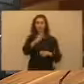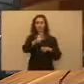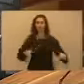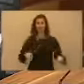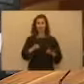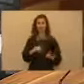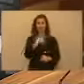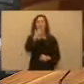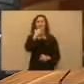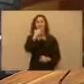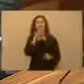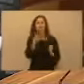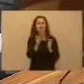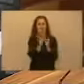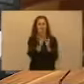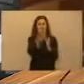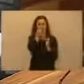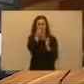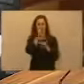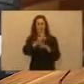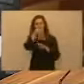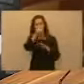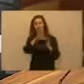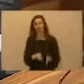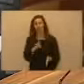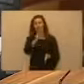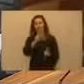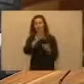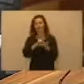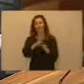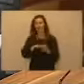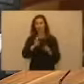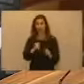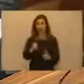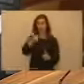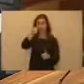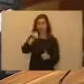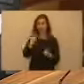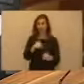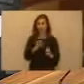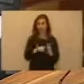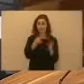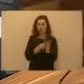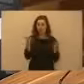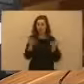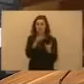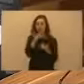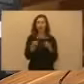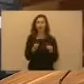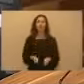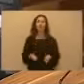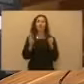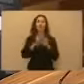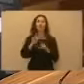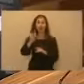tan escaso que usted, el propio consejero, pueda tardar incluso 20 minutos en activar un plan de emergencias porque no hay un coordinador libre para atender